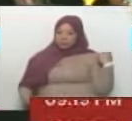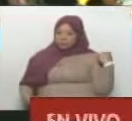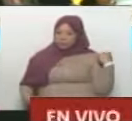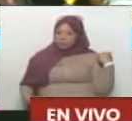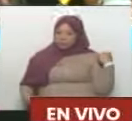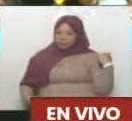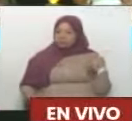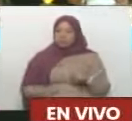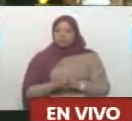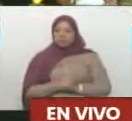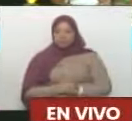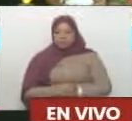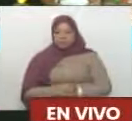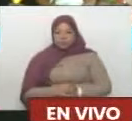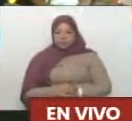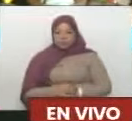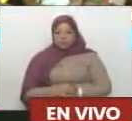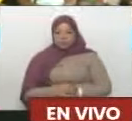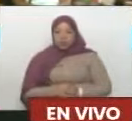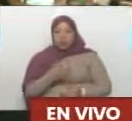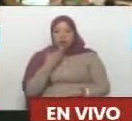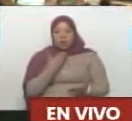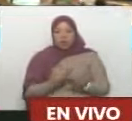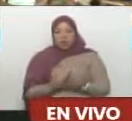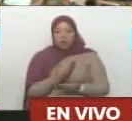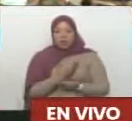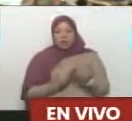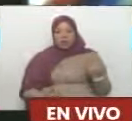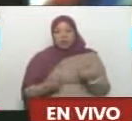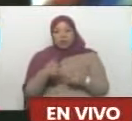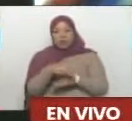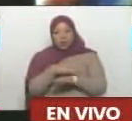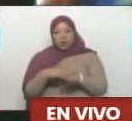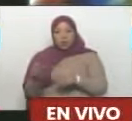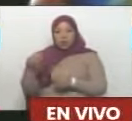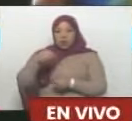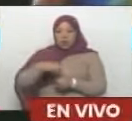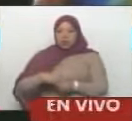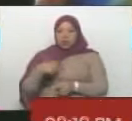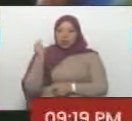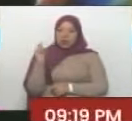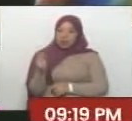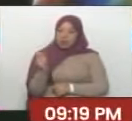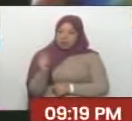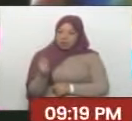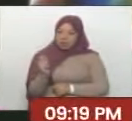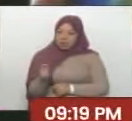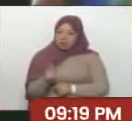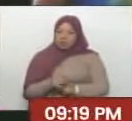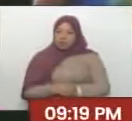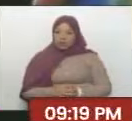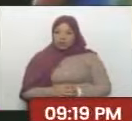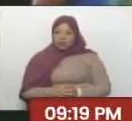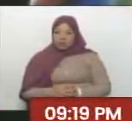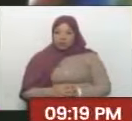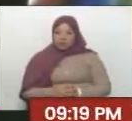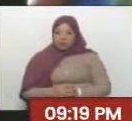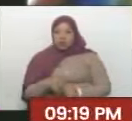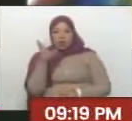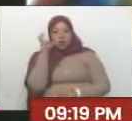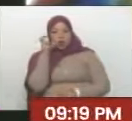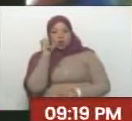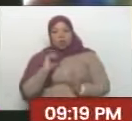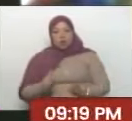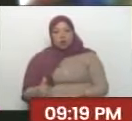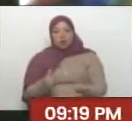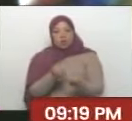En primer término, le agradezco al ministro incorporarme a esta tarea. Le escuchaba al